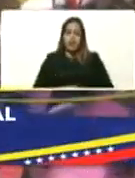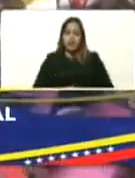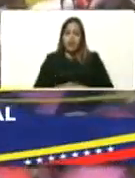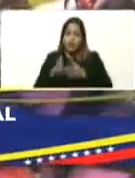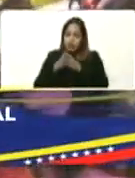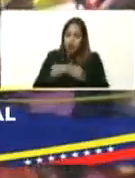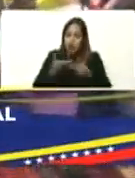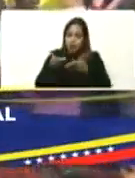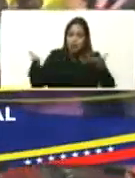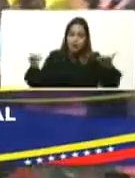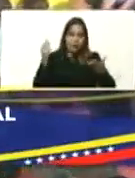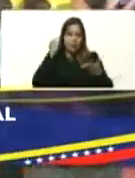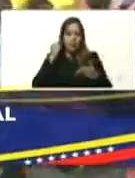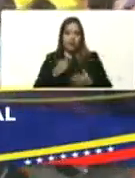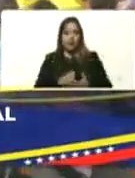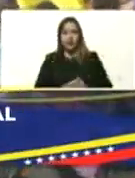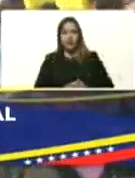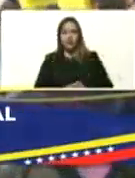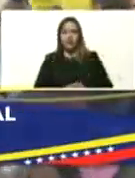mujeres.